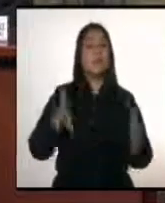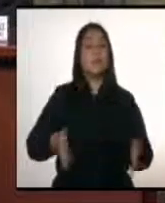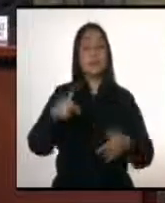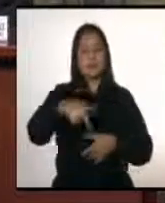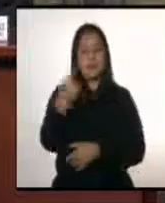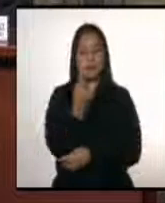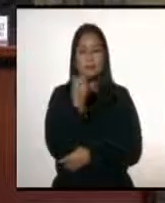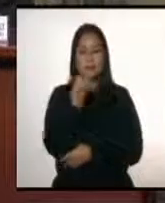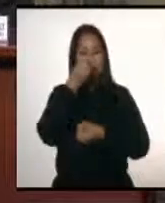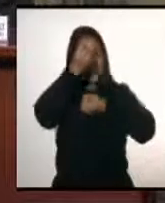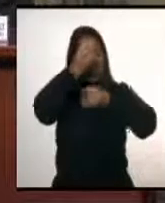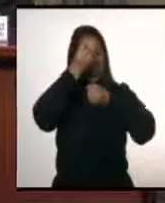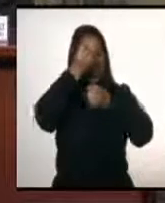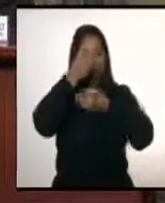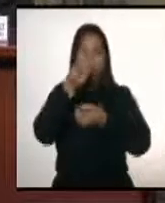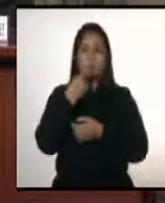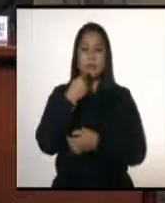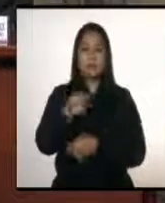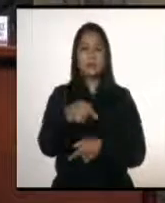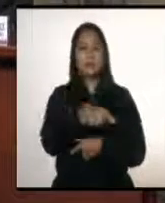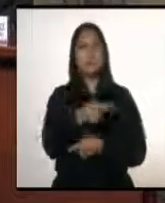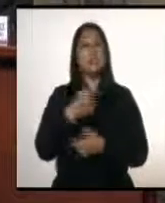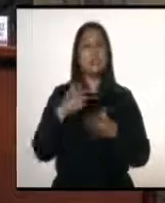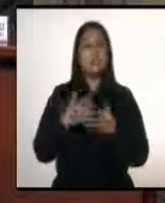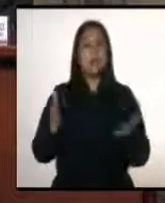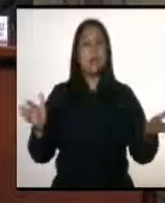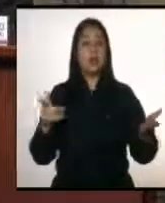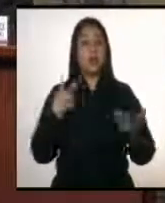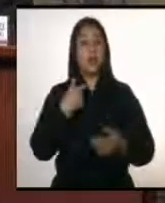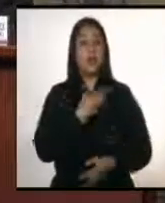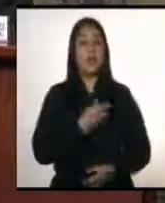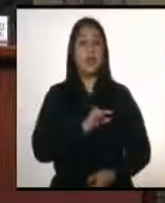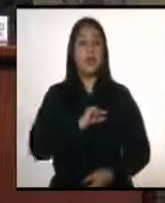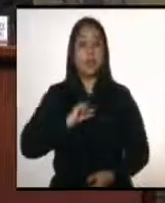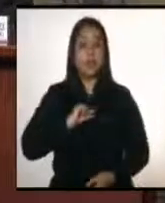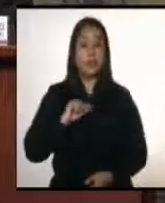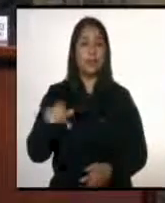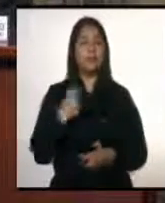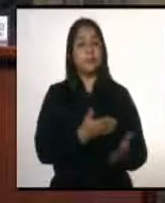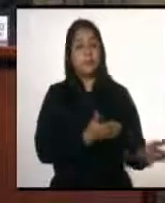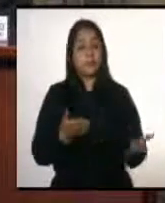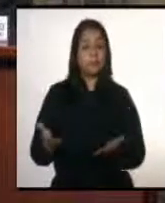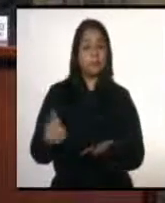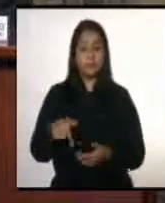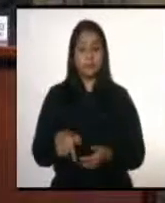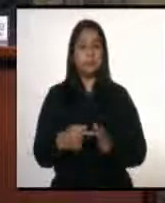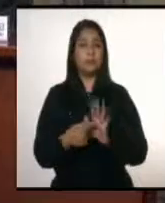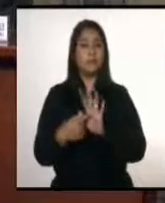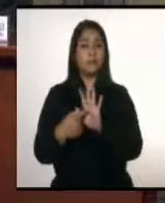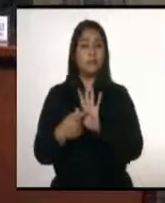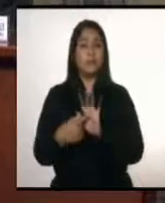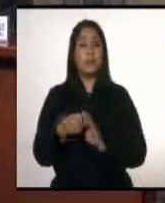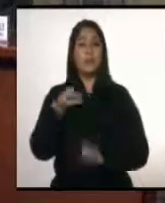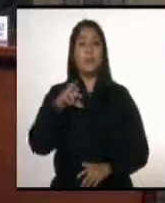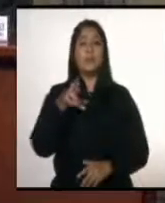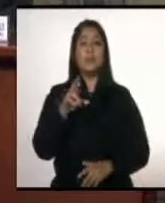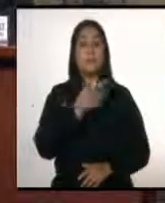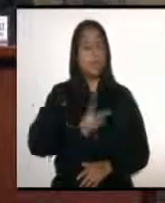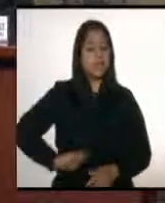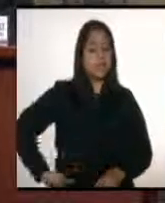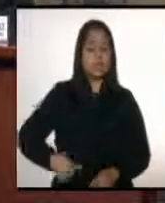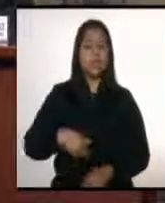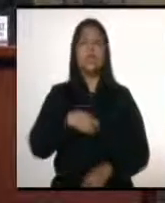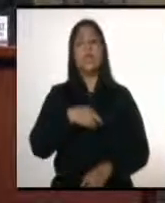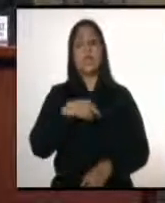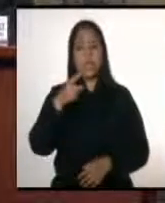información desde el Salón de Gabinetes, para lo cual damos la presentación al señor Presidente de la República,